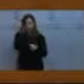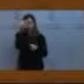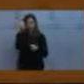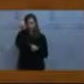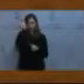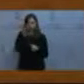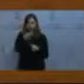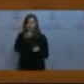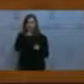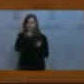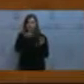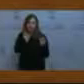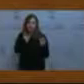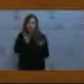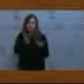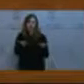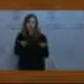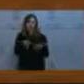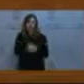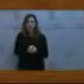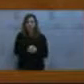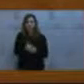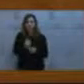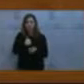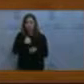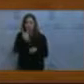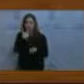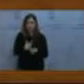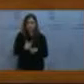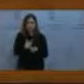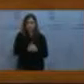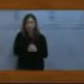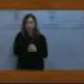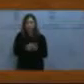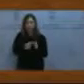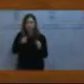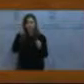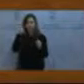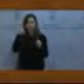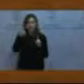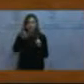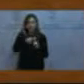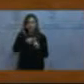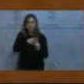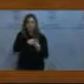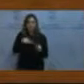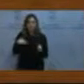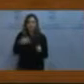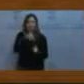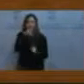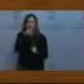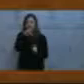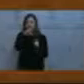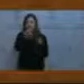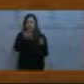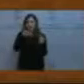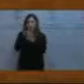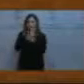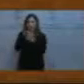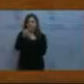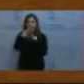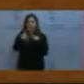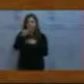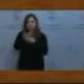lo que pretendemos también con esta comparecencia es que ustedes expliquen qué cosas van a hacer consejería por consejería, qué proyectos se van a